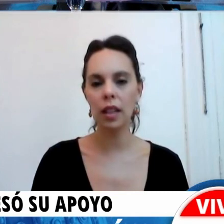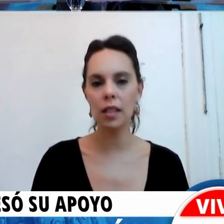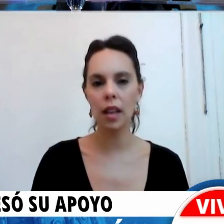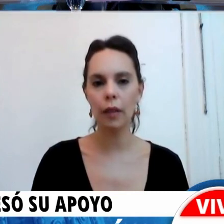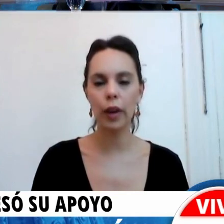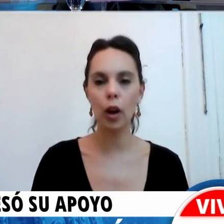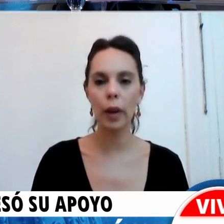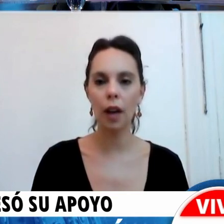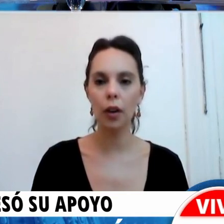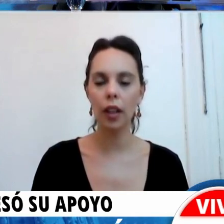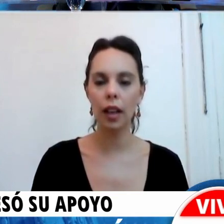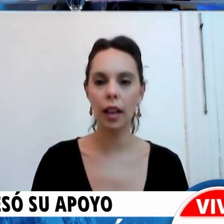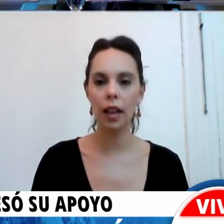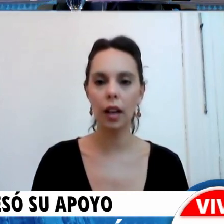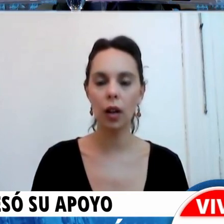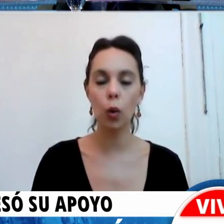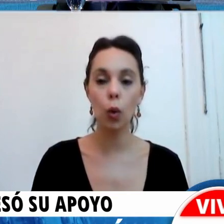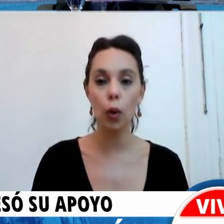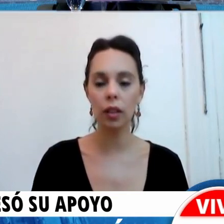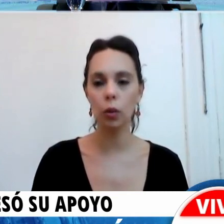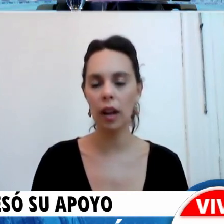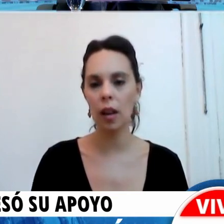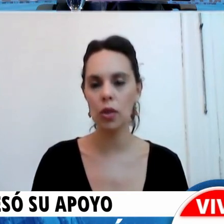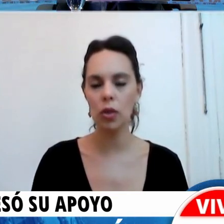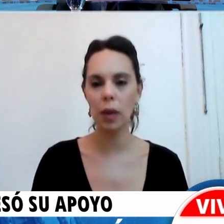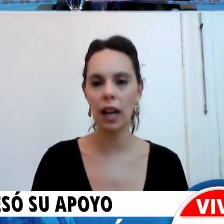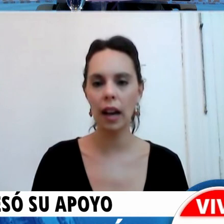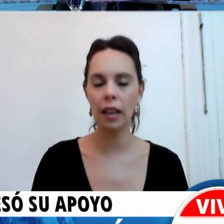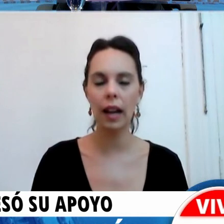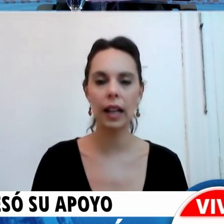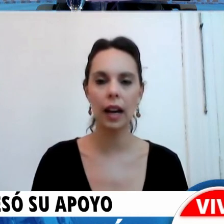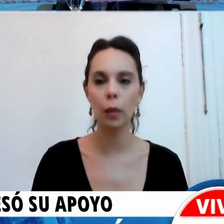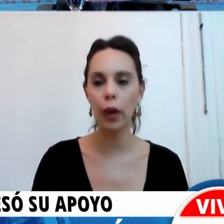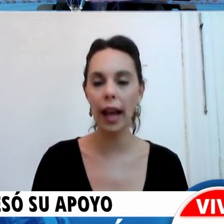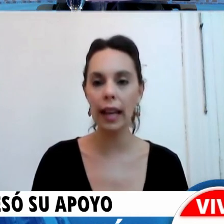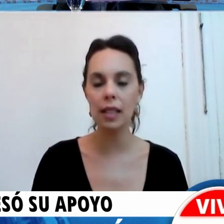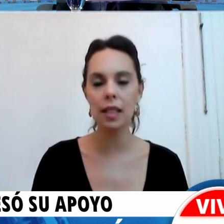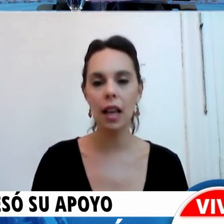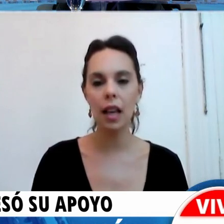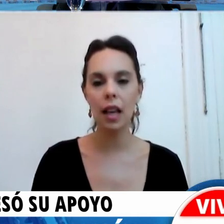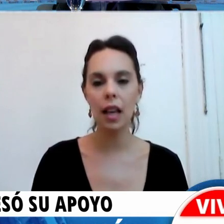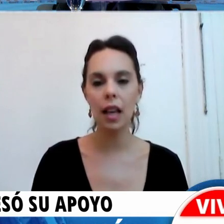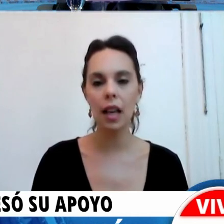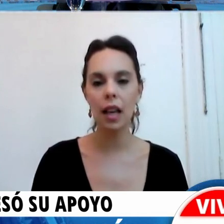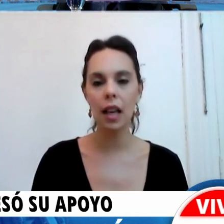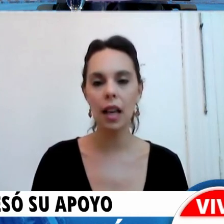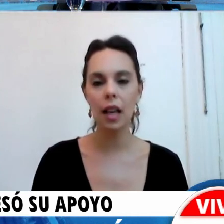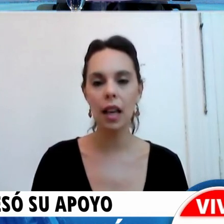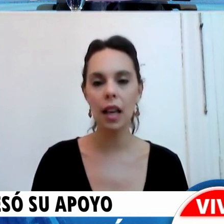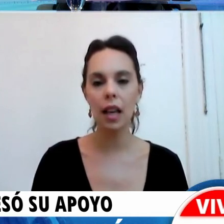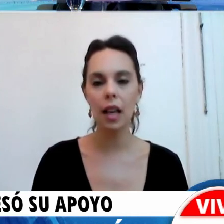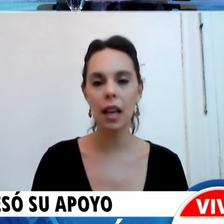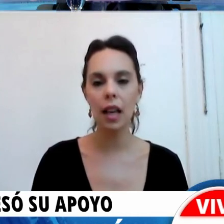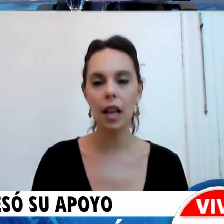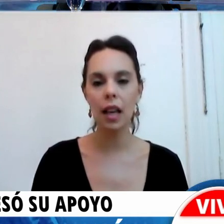decíamos antes, fue el gobernador de Jujuy, titular de la Unión Cívica Radical, Gerardo Morales, y después se